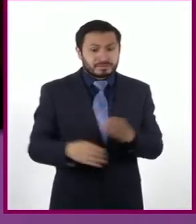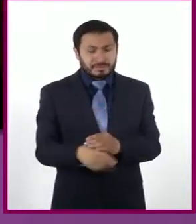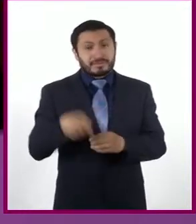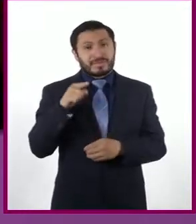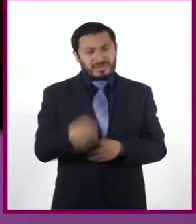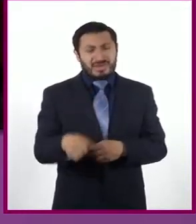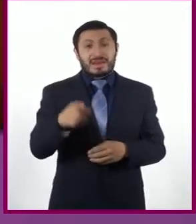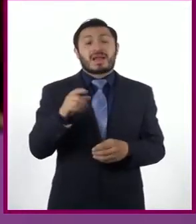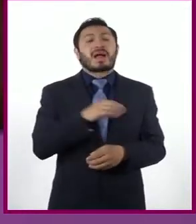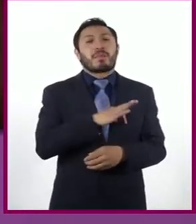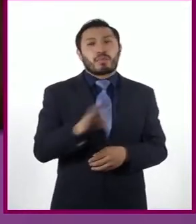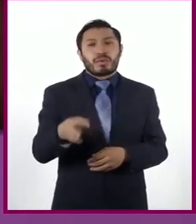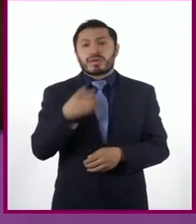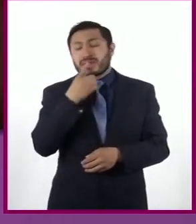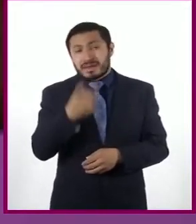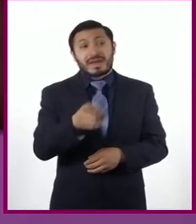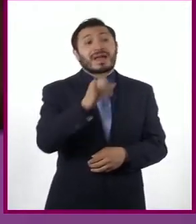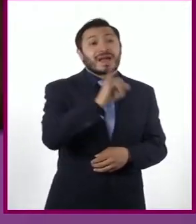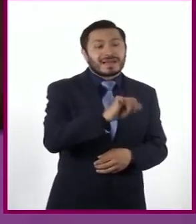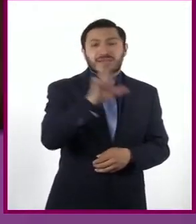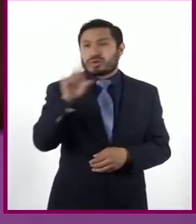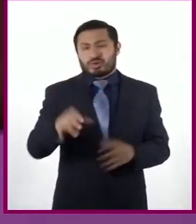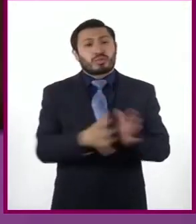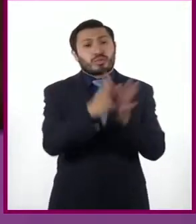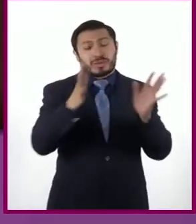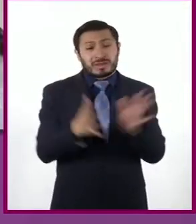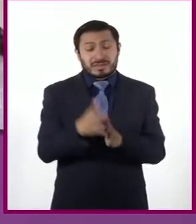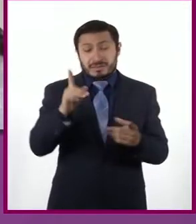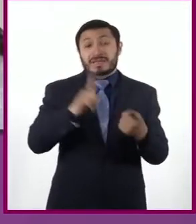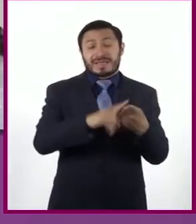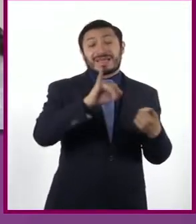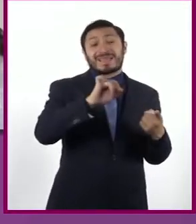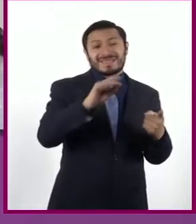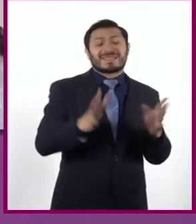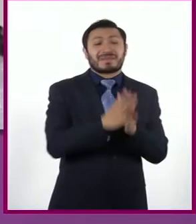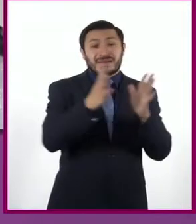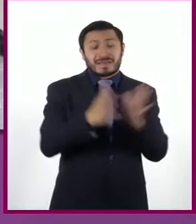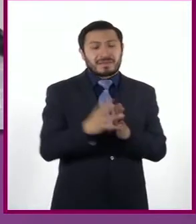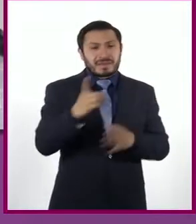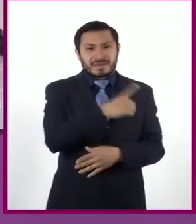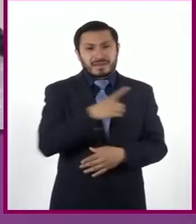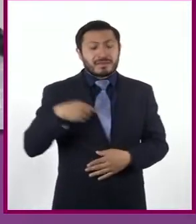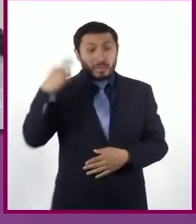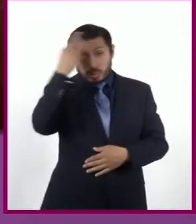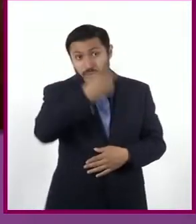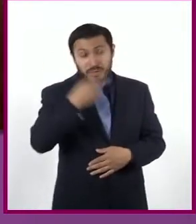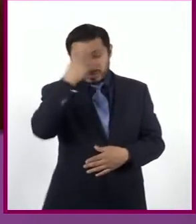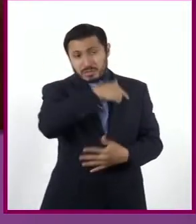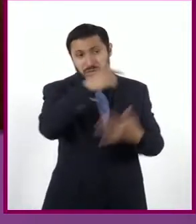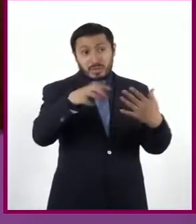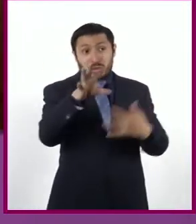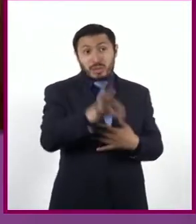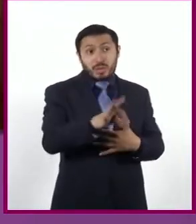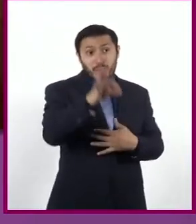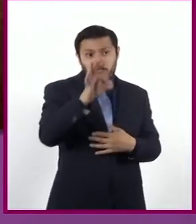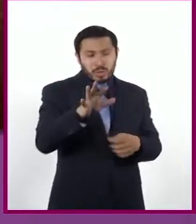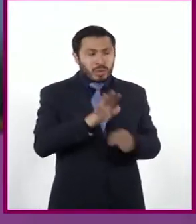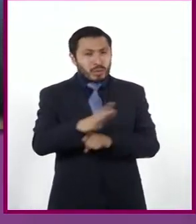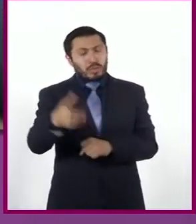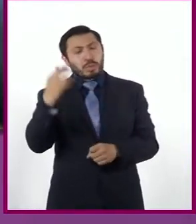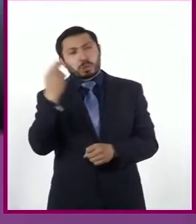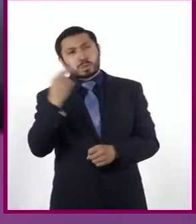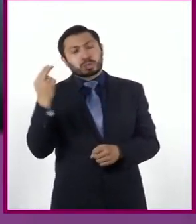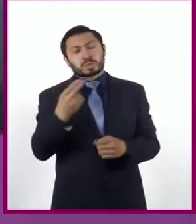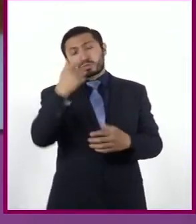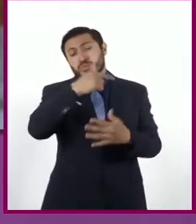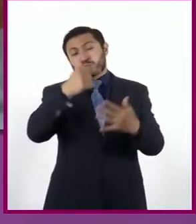participa o no. En el primer caso, se deberán analizar las opciones y elegir una, considerando las necesidades y